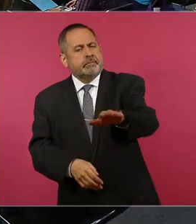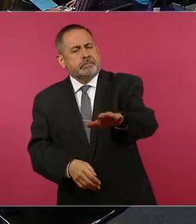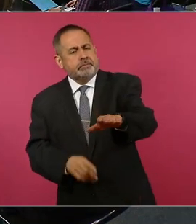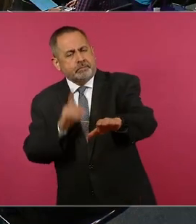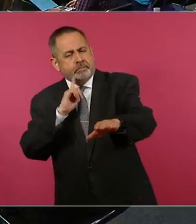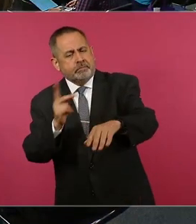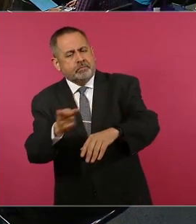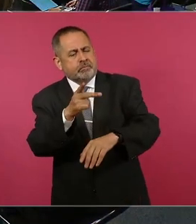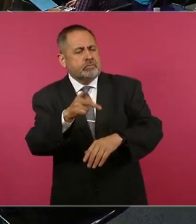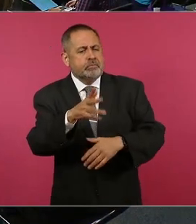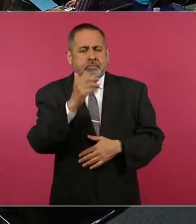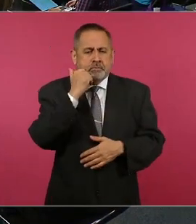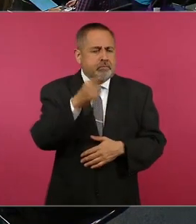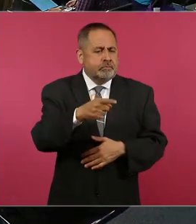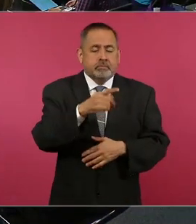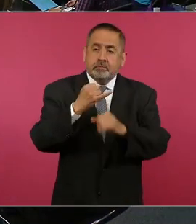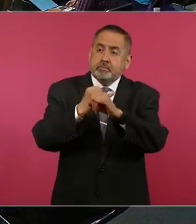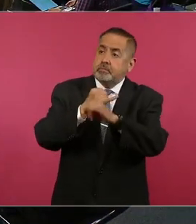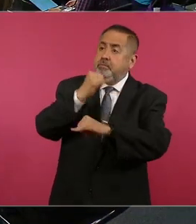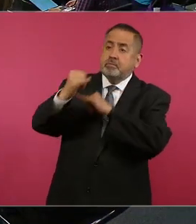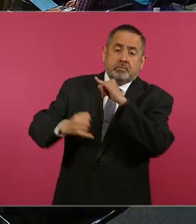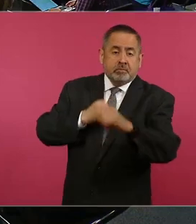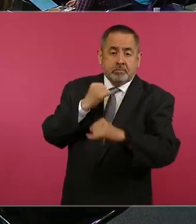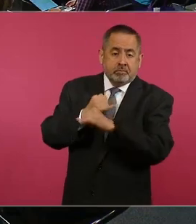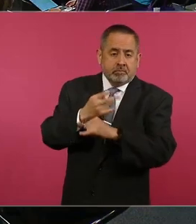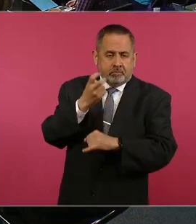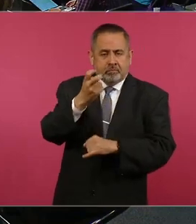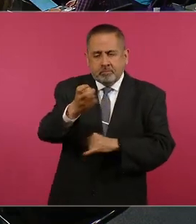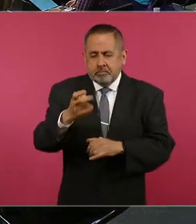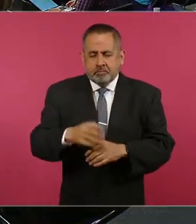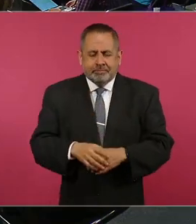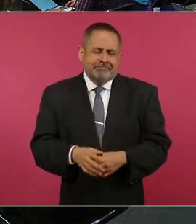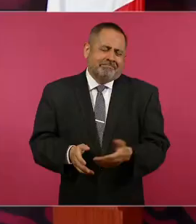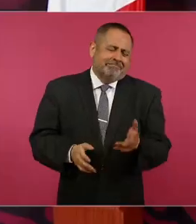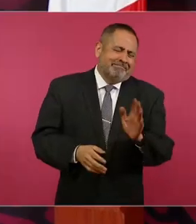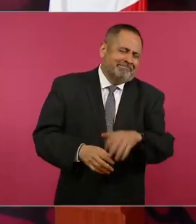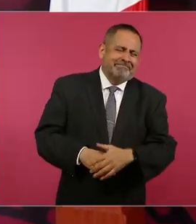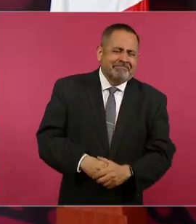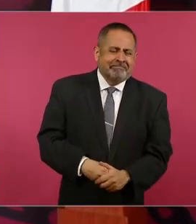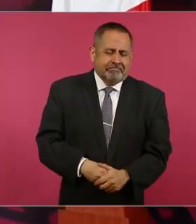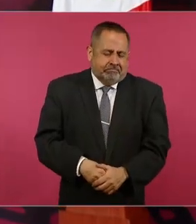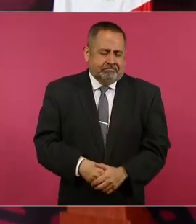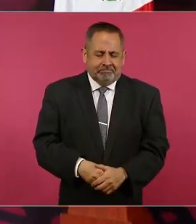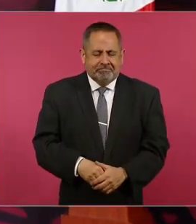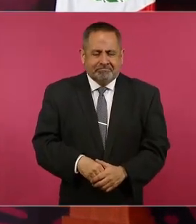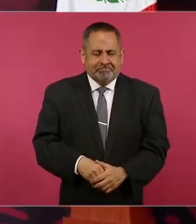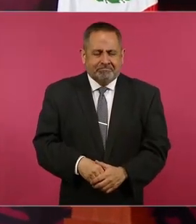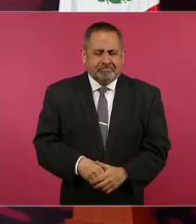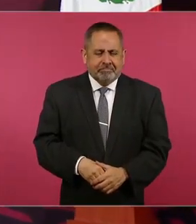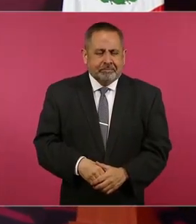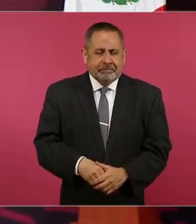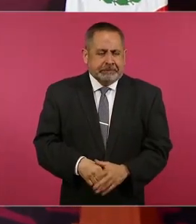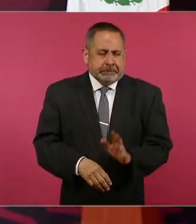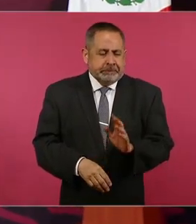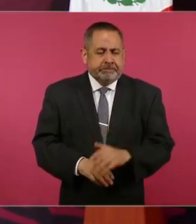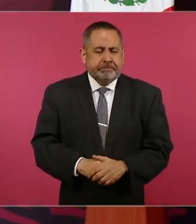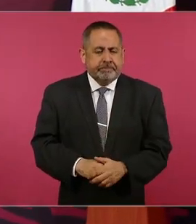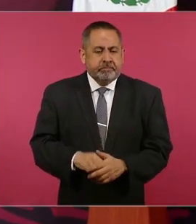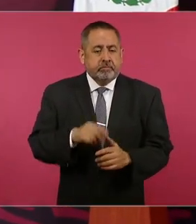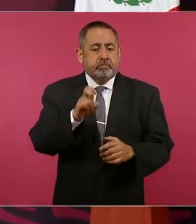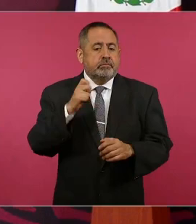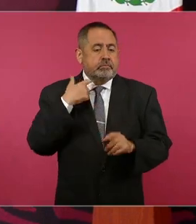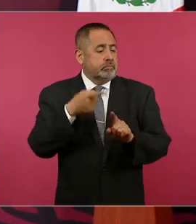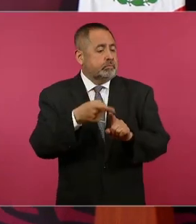quieren pedir colaboración internacional justo siempre por este pues sí si ellos sus